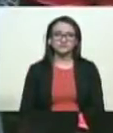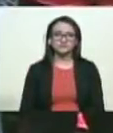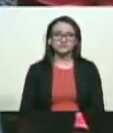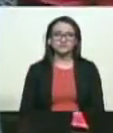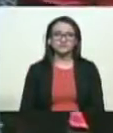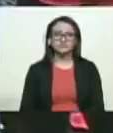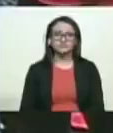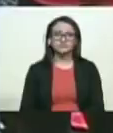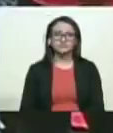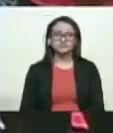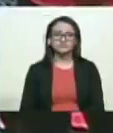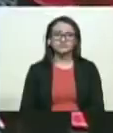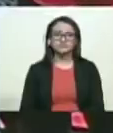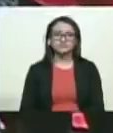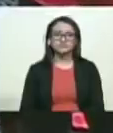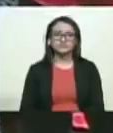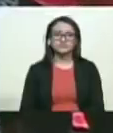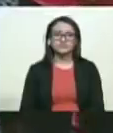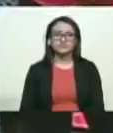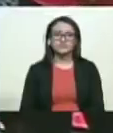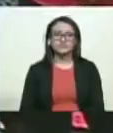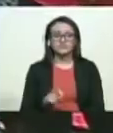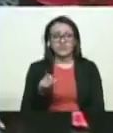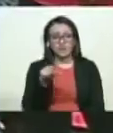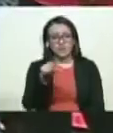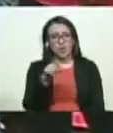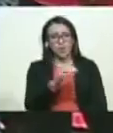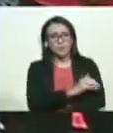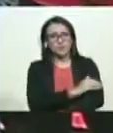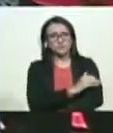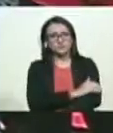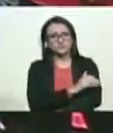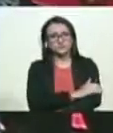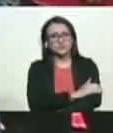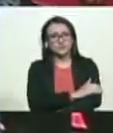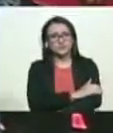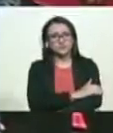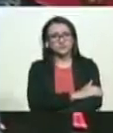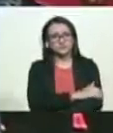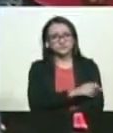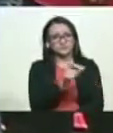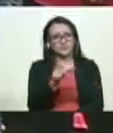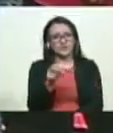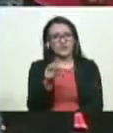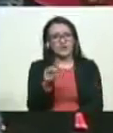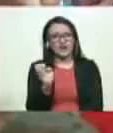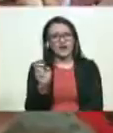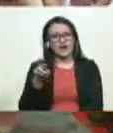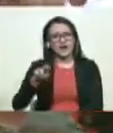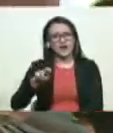porque el candidato de la oposición henri falcón ustedes lo conocen